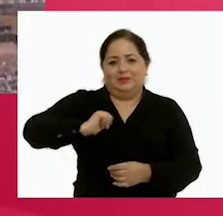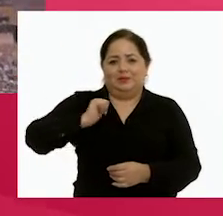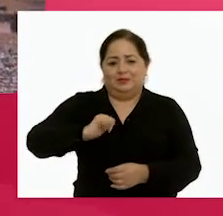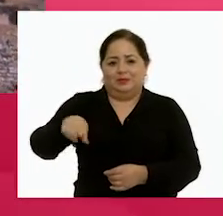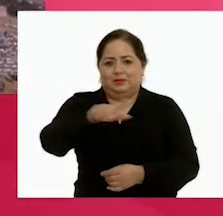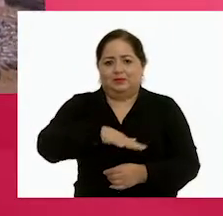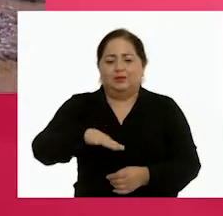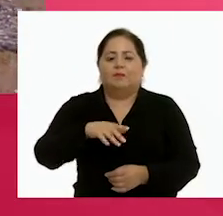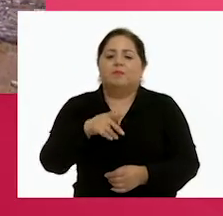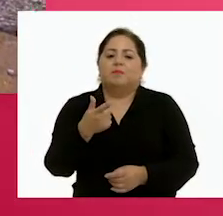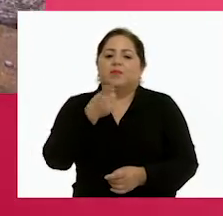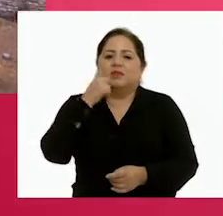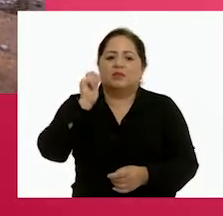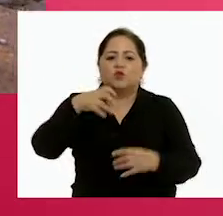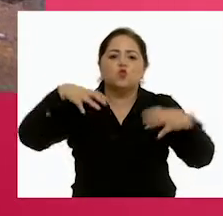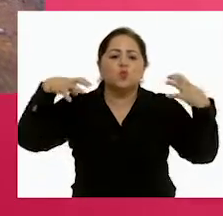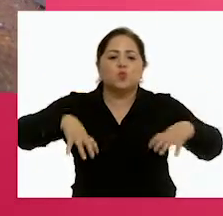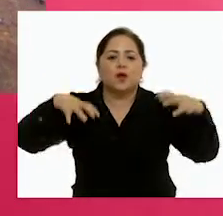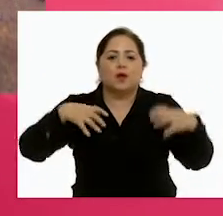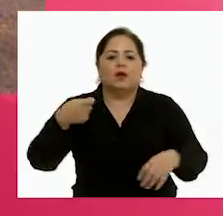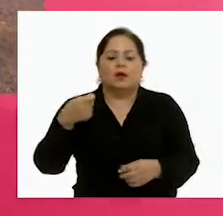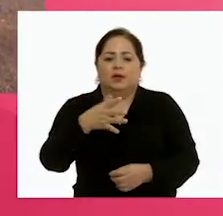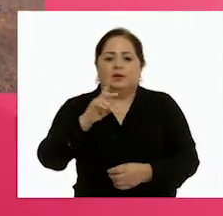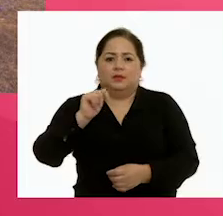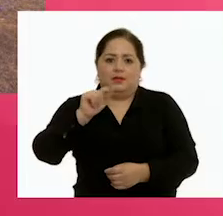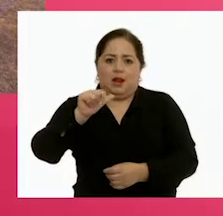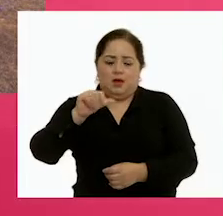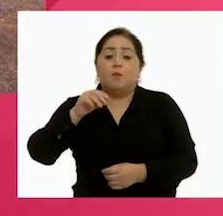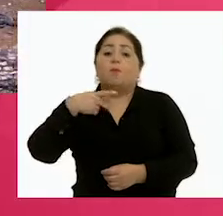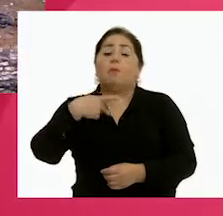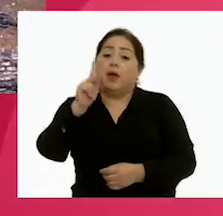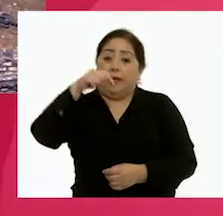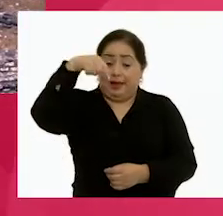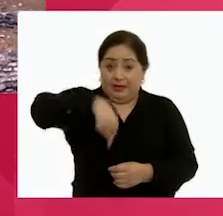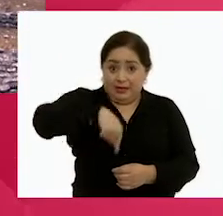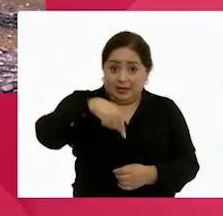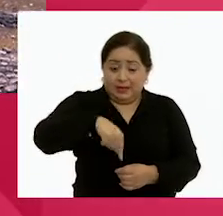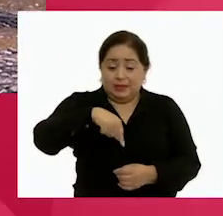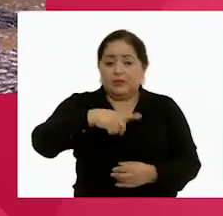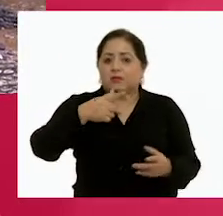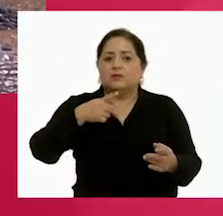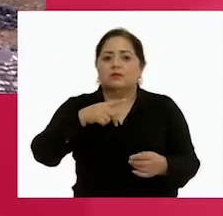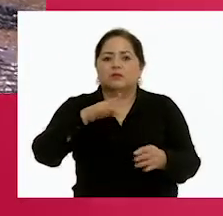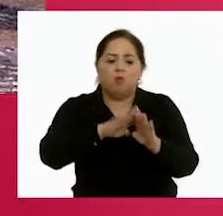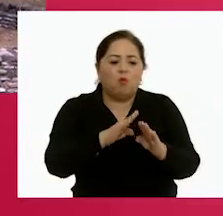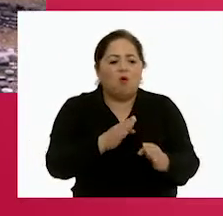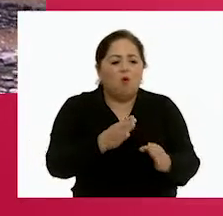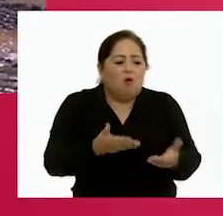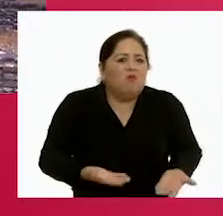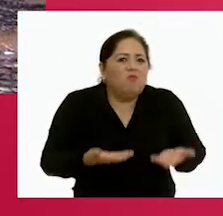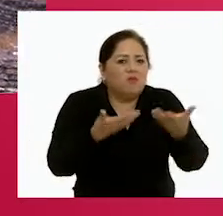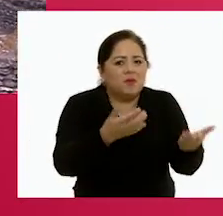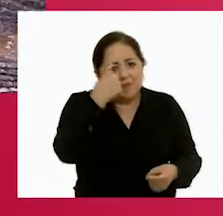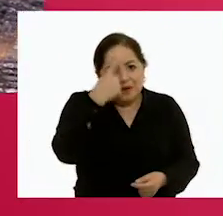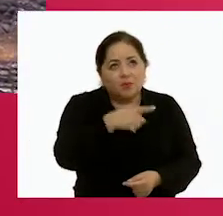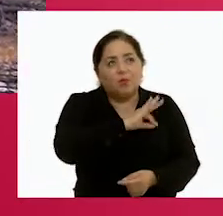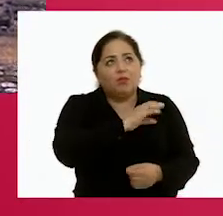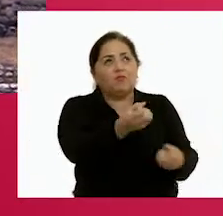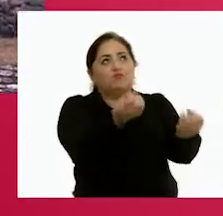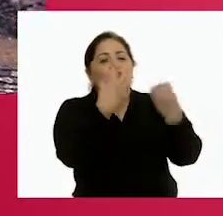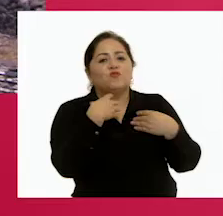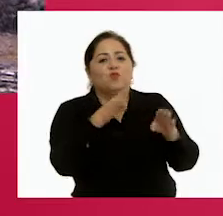mantenimientos y sustentos, pues es el dios de la lluvia llamado Tlaloc. Entonces aquí pues hay que ofrendarle para que él nos pueda mandar